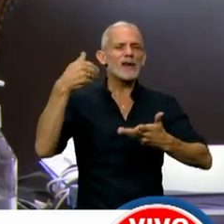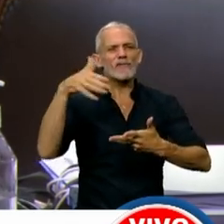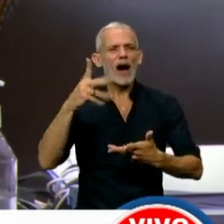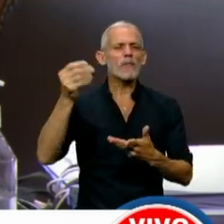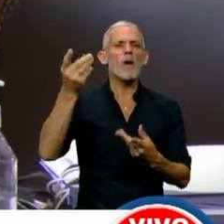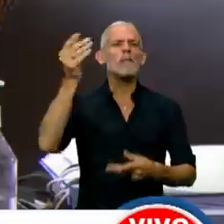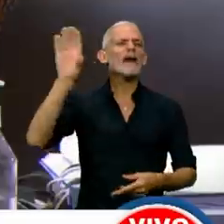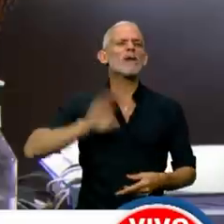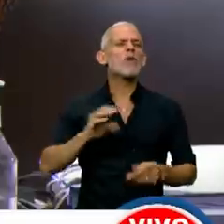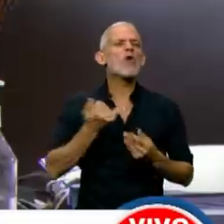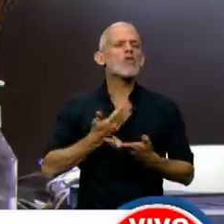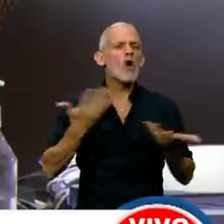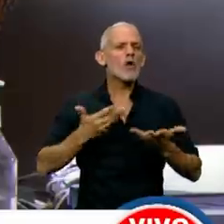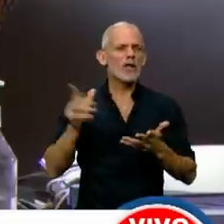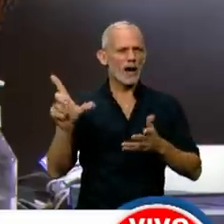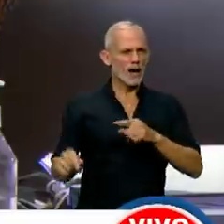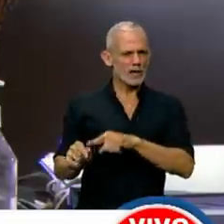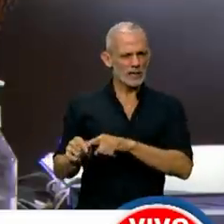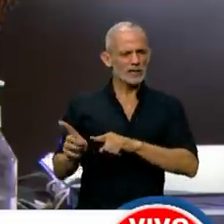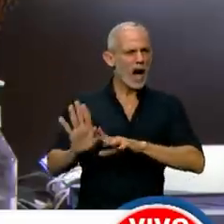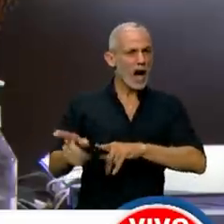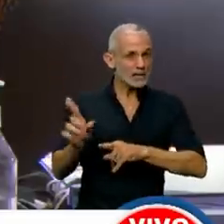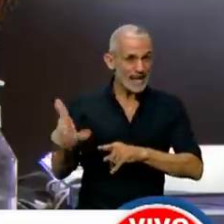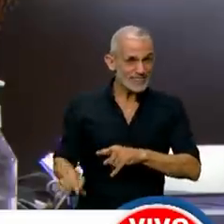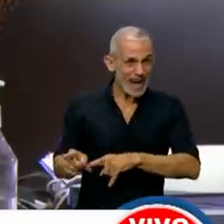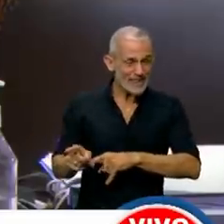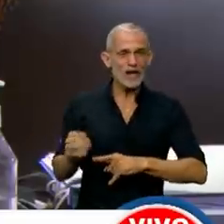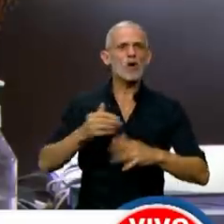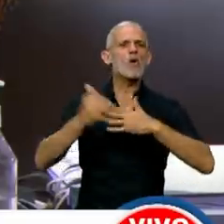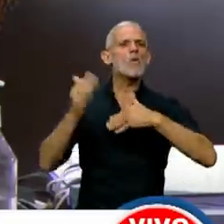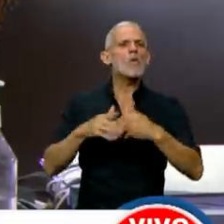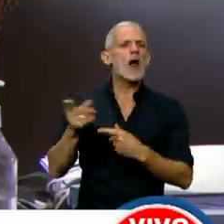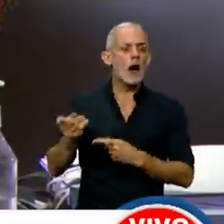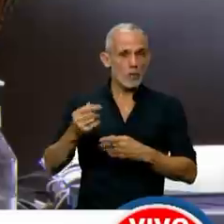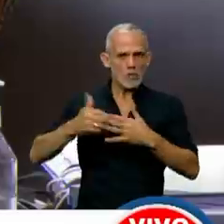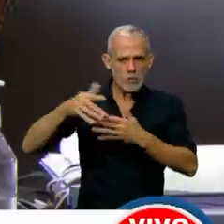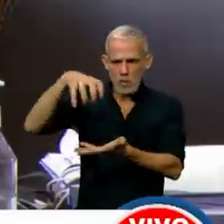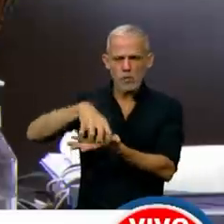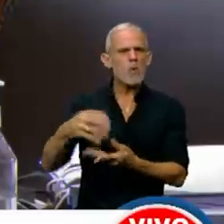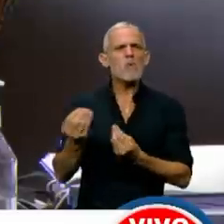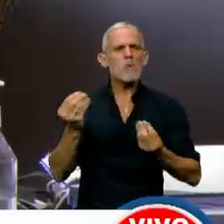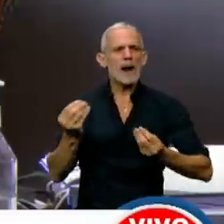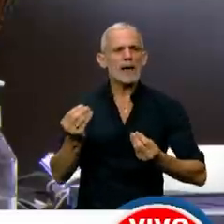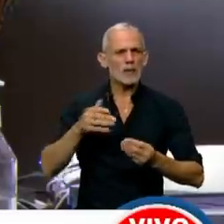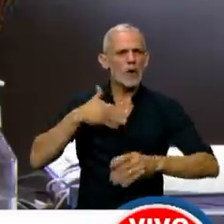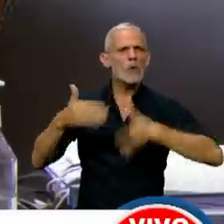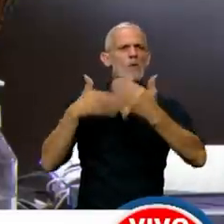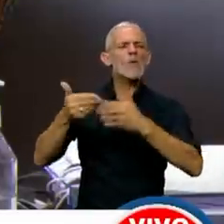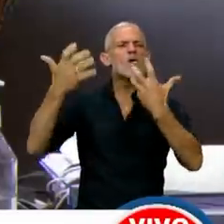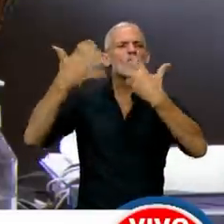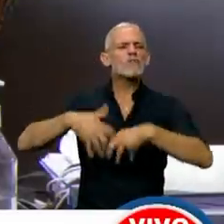a ser los fondos en un lugar estratégico del país una obra que tiene el propósito de llevar adelante el